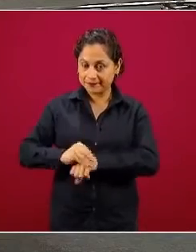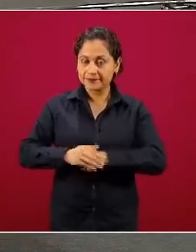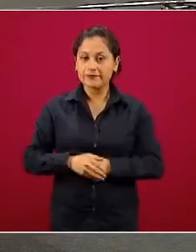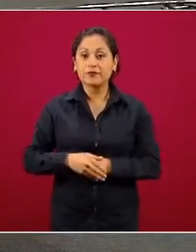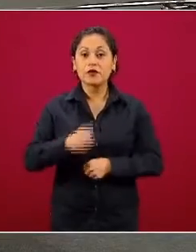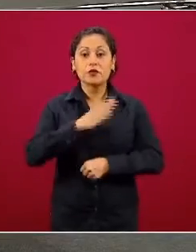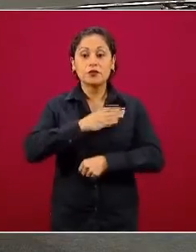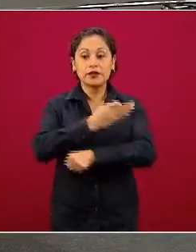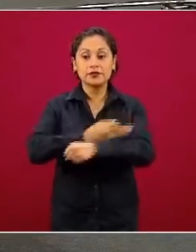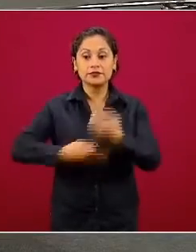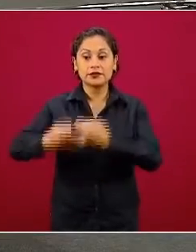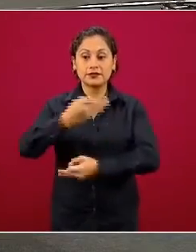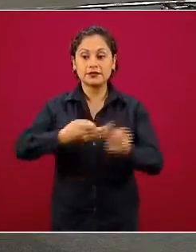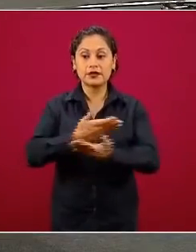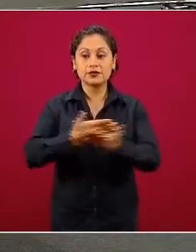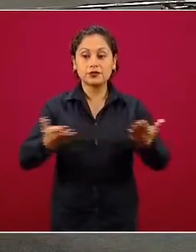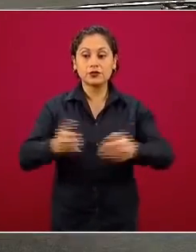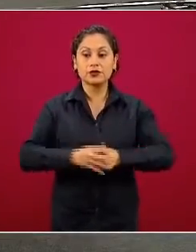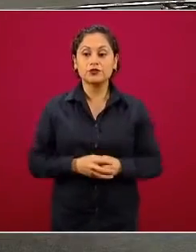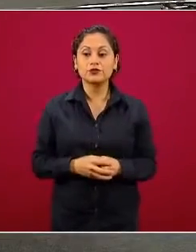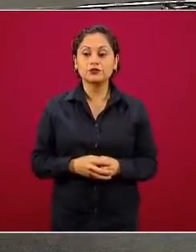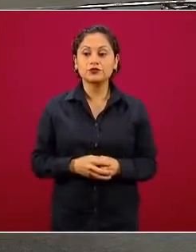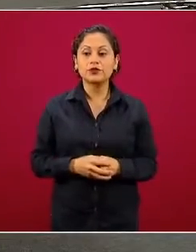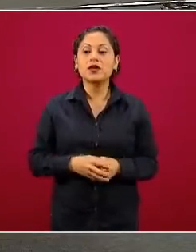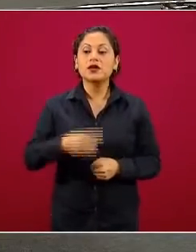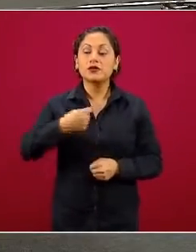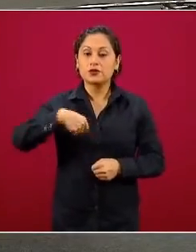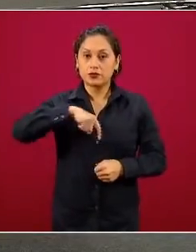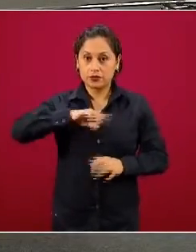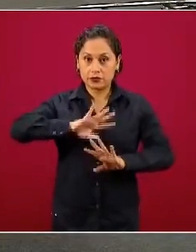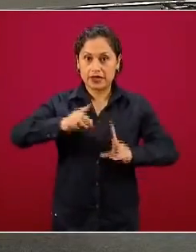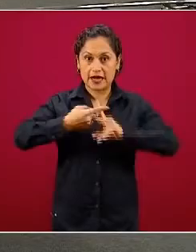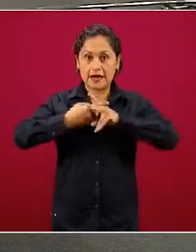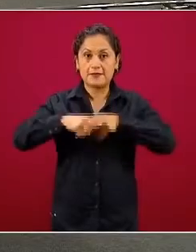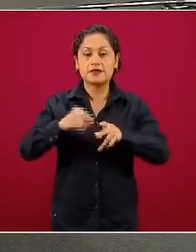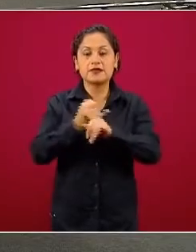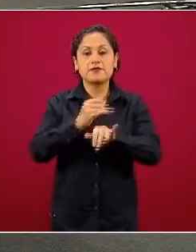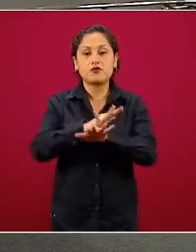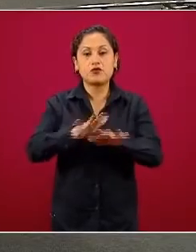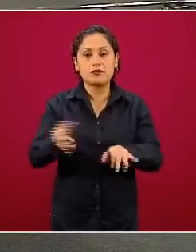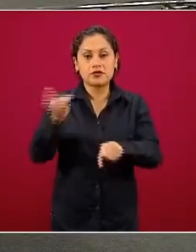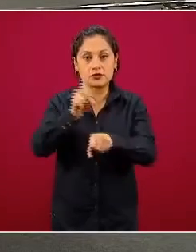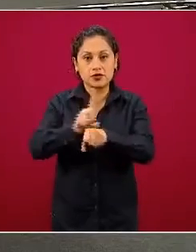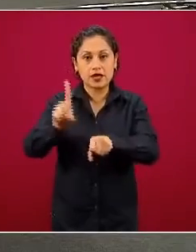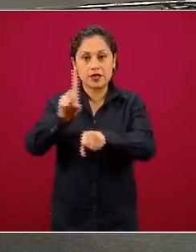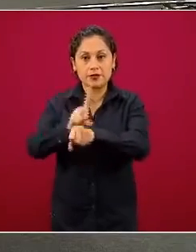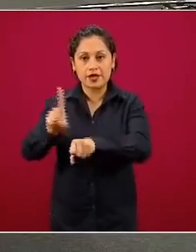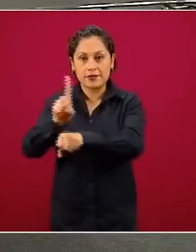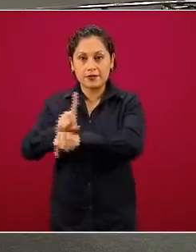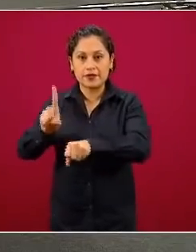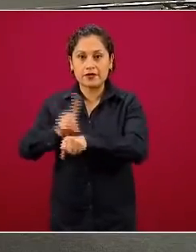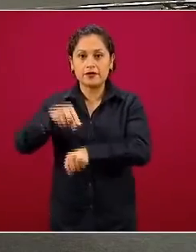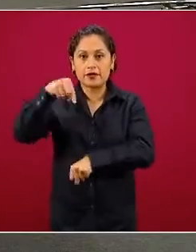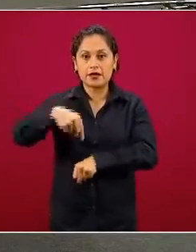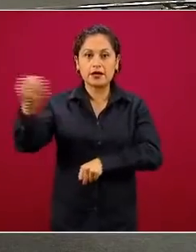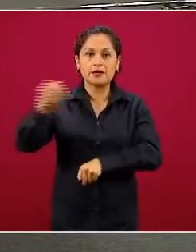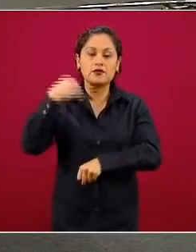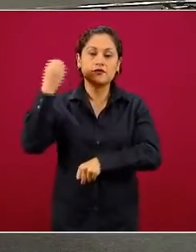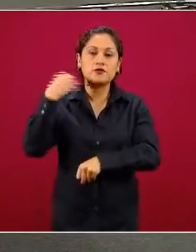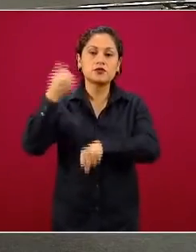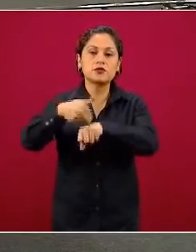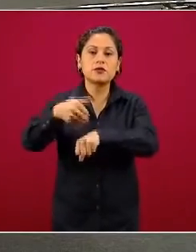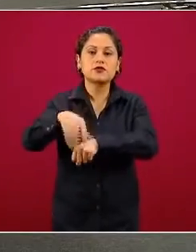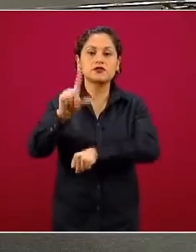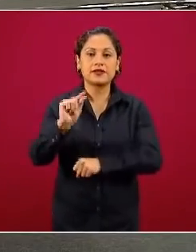con todas y todos. Iniciamos el informe técnico diario. Estamos en el conferencia vespertina número